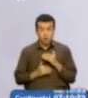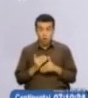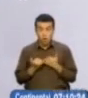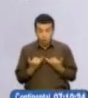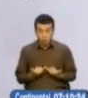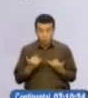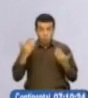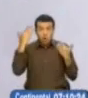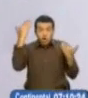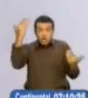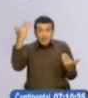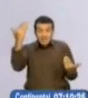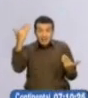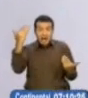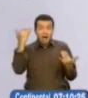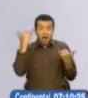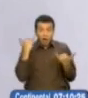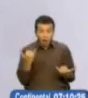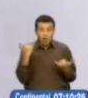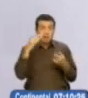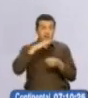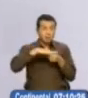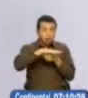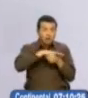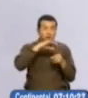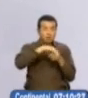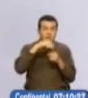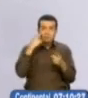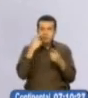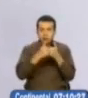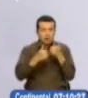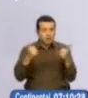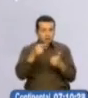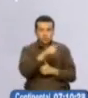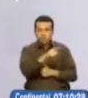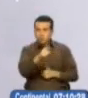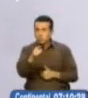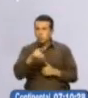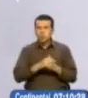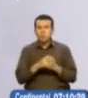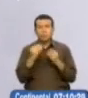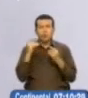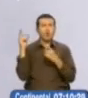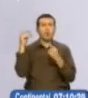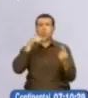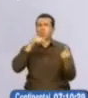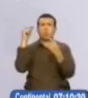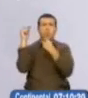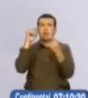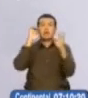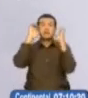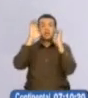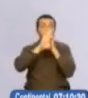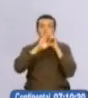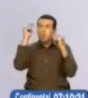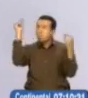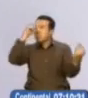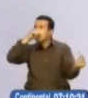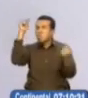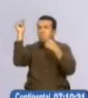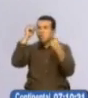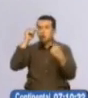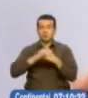ha mostrado las diversas caras de candidatos que como estrategia han implementado la violencia. Como estrategia han sido en un